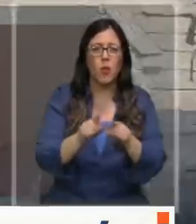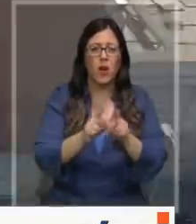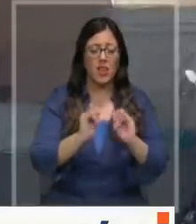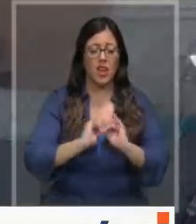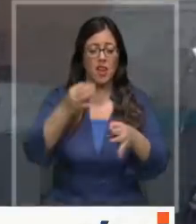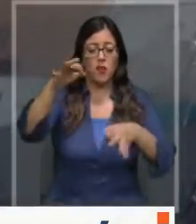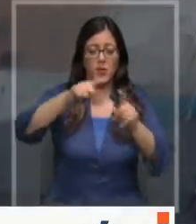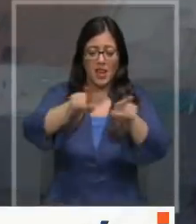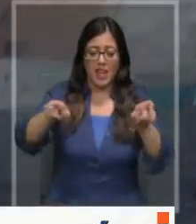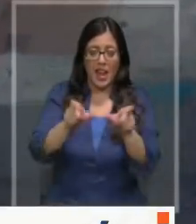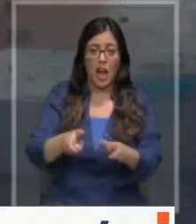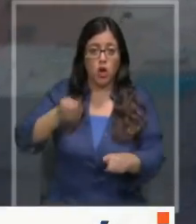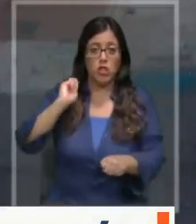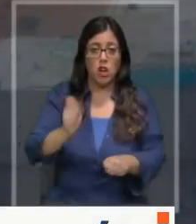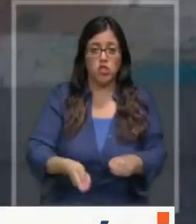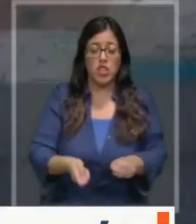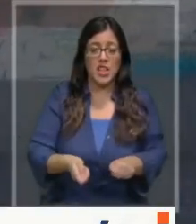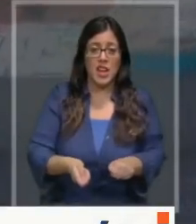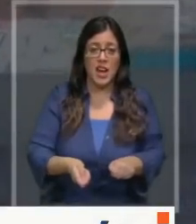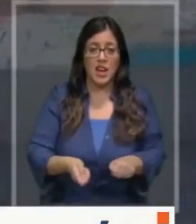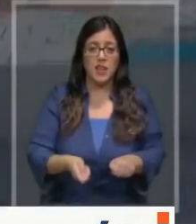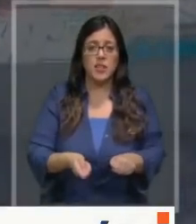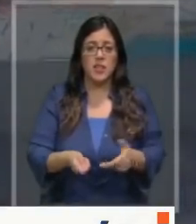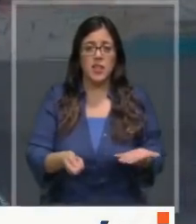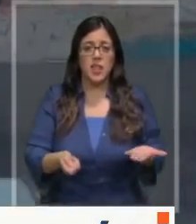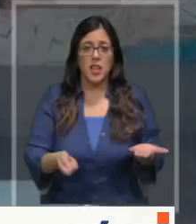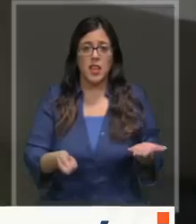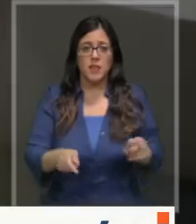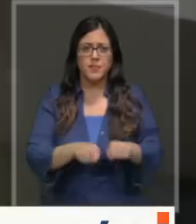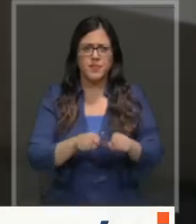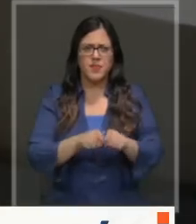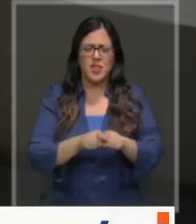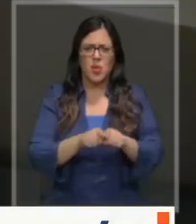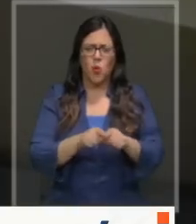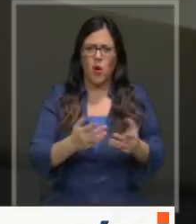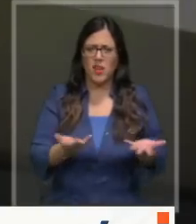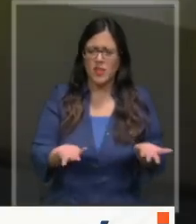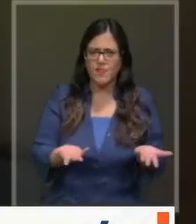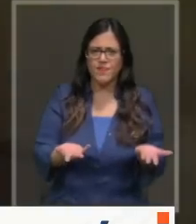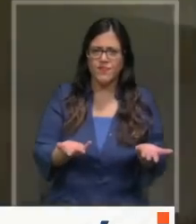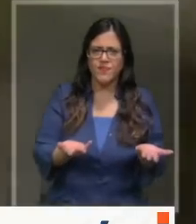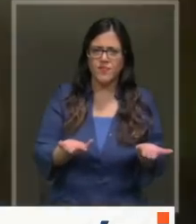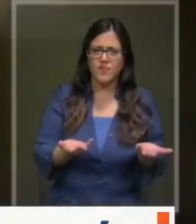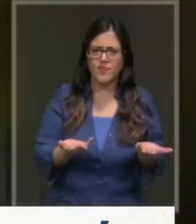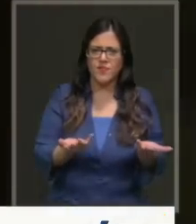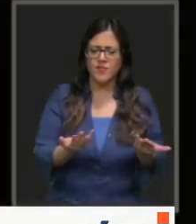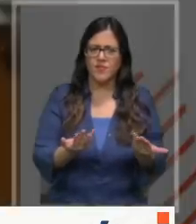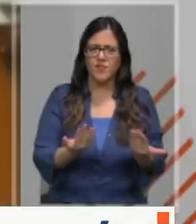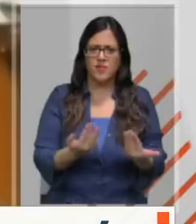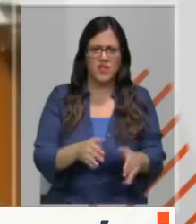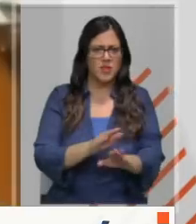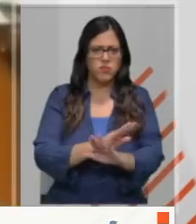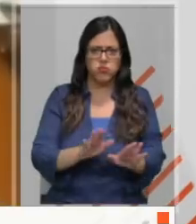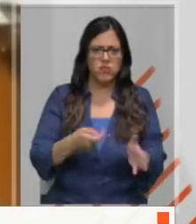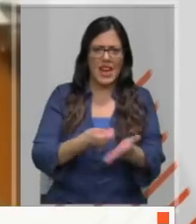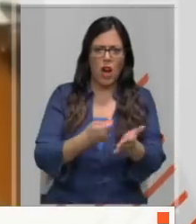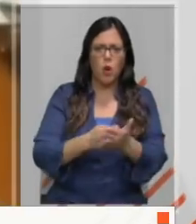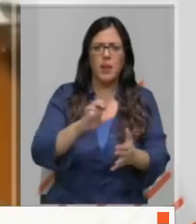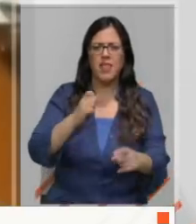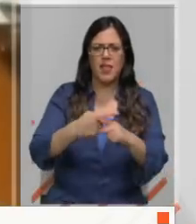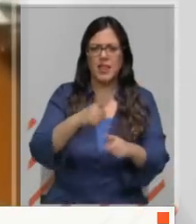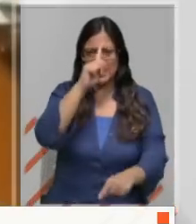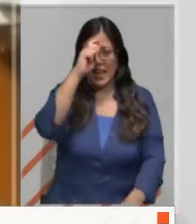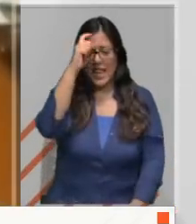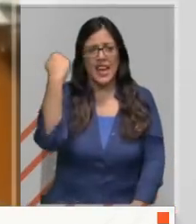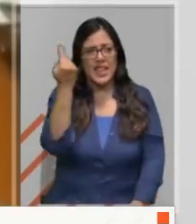que la Contraloría General de la República pareció sepultar la controvertida compra de la ex clínica Sierra Bella. Ella realmente